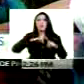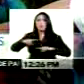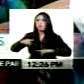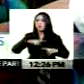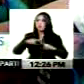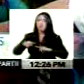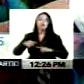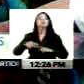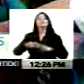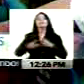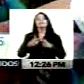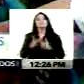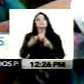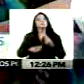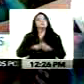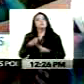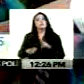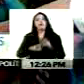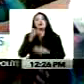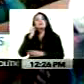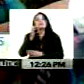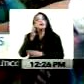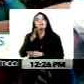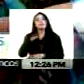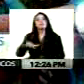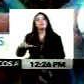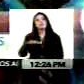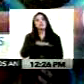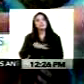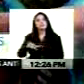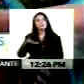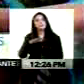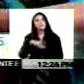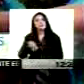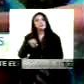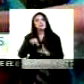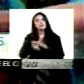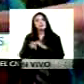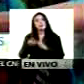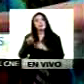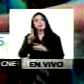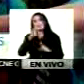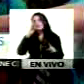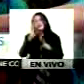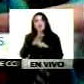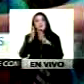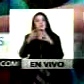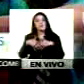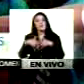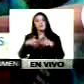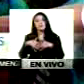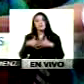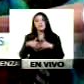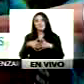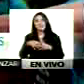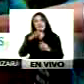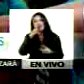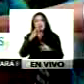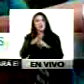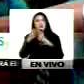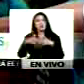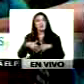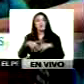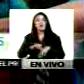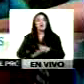siguiente, coordinando con la Central Bolivariana, haremos entonces asambleas en los territorios del interior del país, directo en las fábricas, incluso